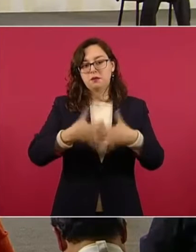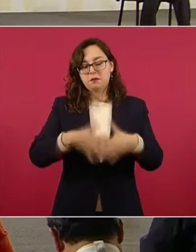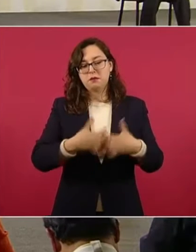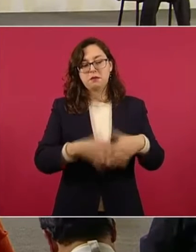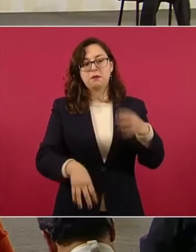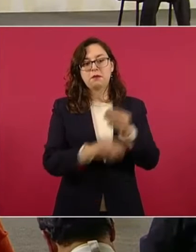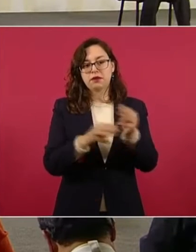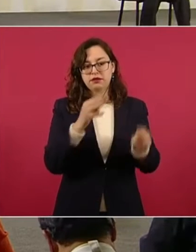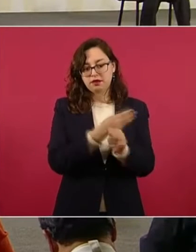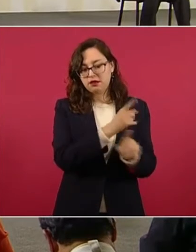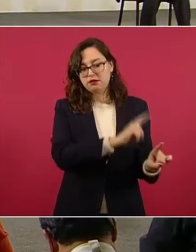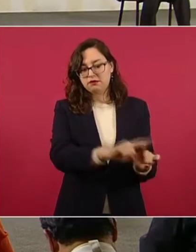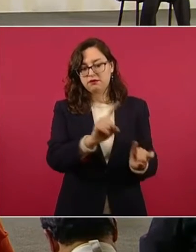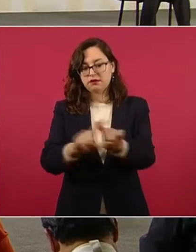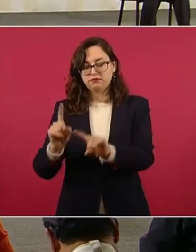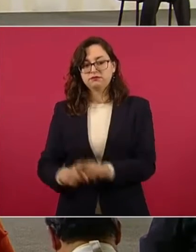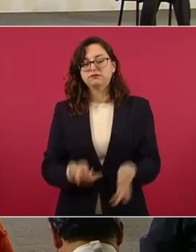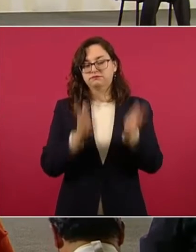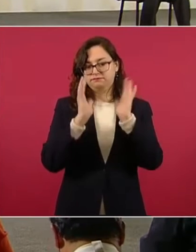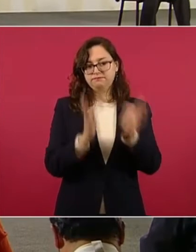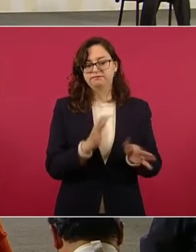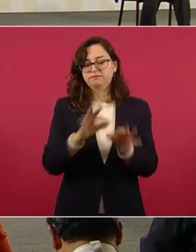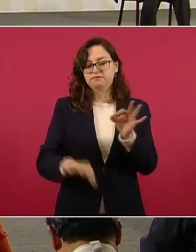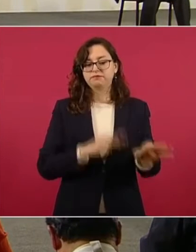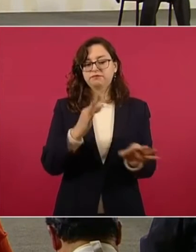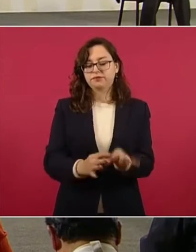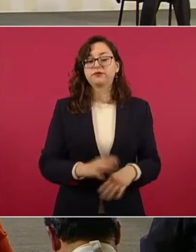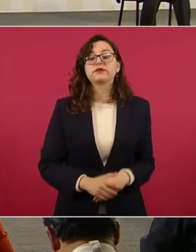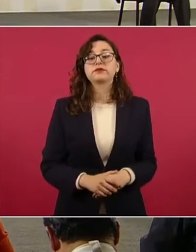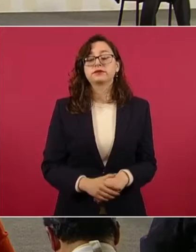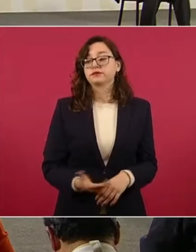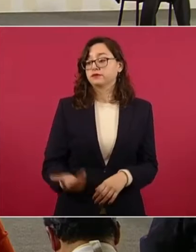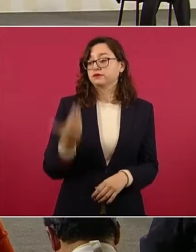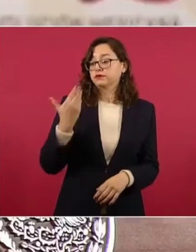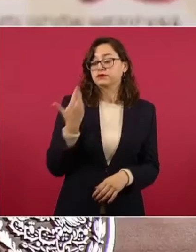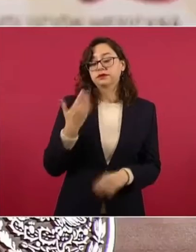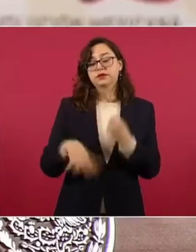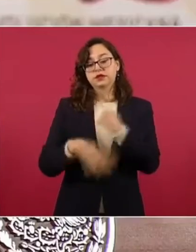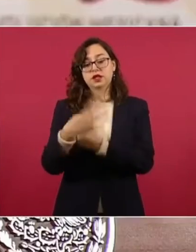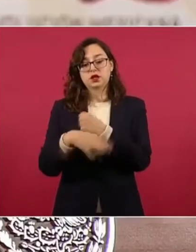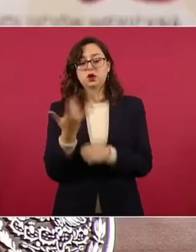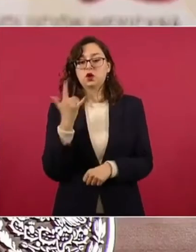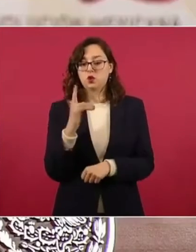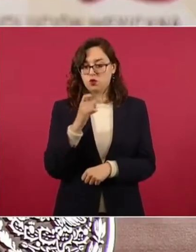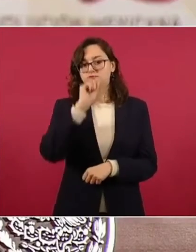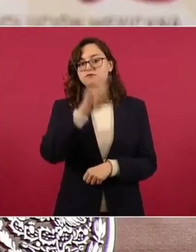funcionando. También quiero anunciar, el pasado 14 de julio, también allá en Tlaxcala con la gobernadora, se puso en operación el nuevo